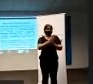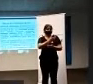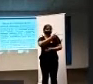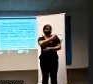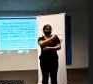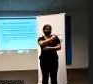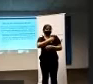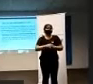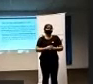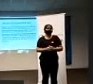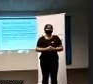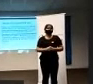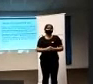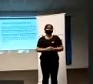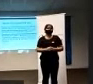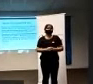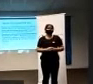Siguiente.